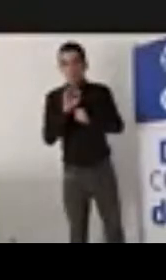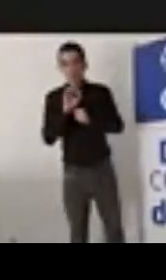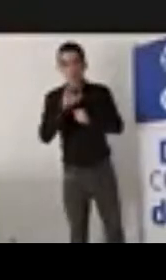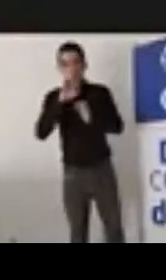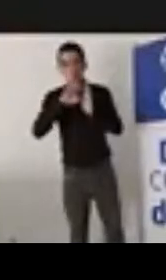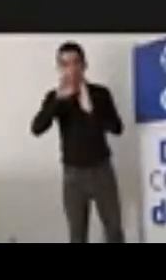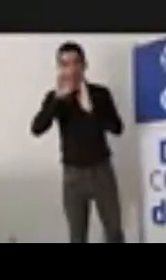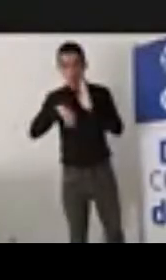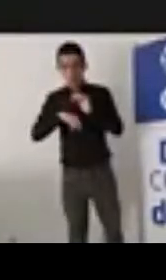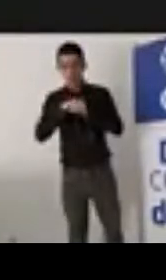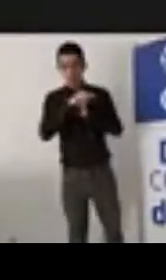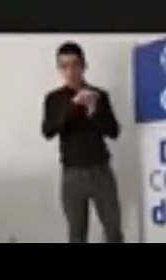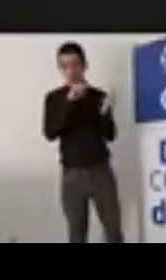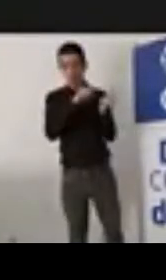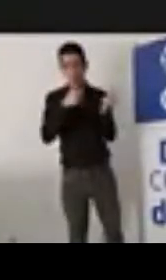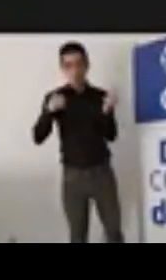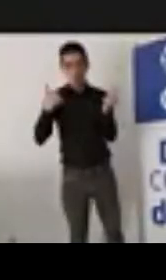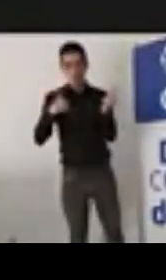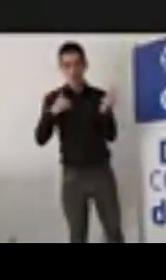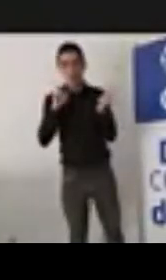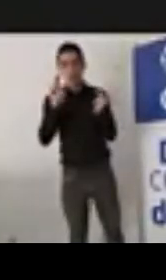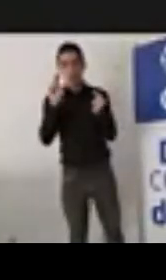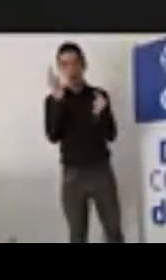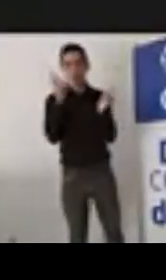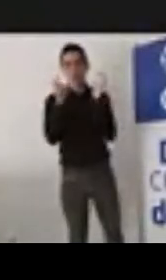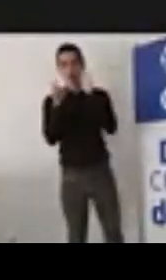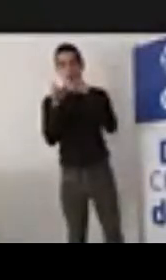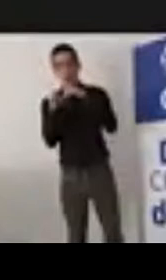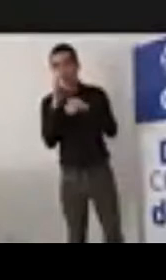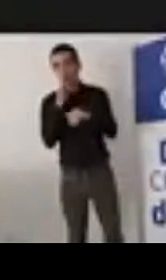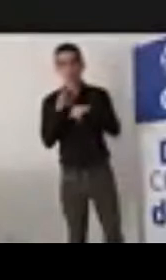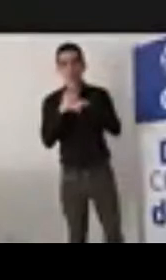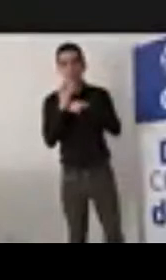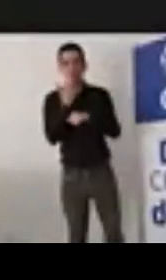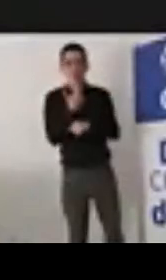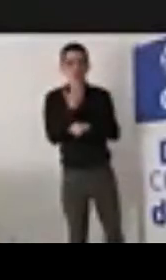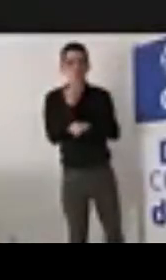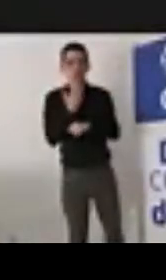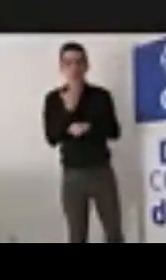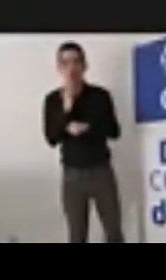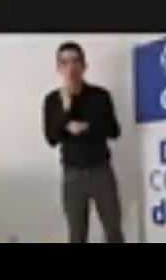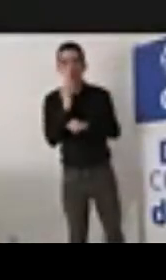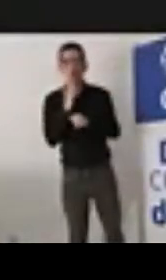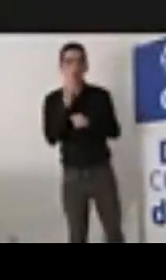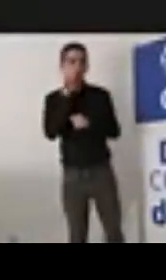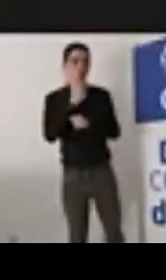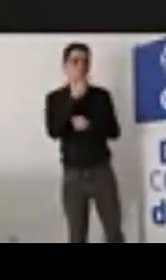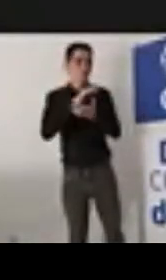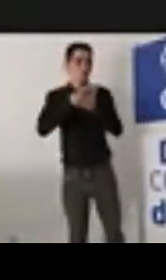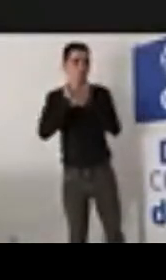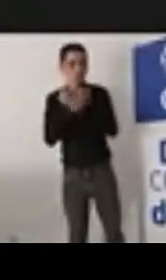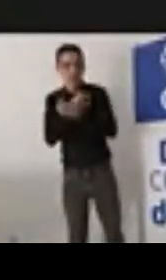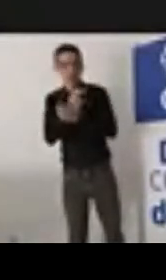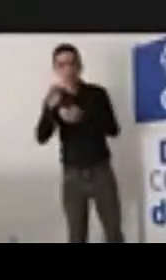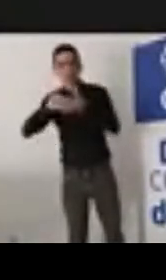no tiene recursos, que hoy hay violencias basadas en género que siguen siendo un problema muy grave en América Latina, que hay industrias creativas y